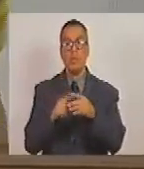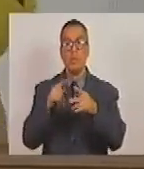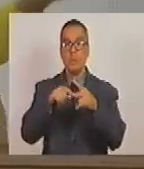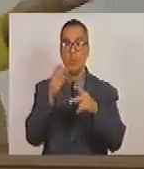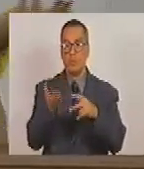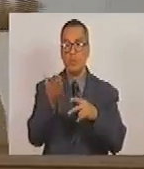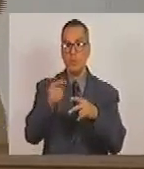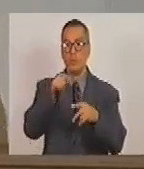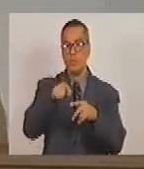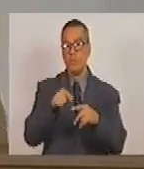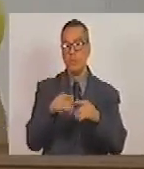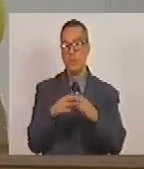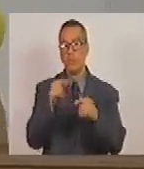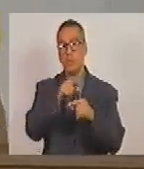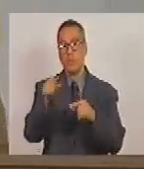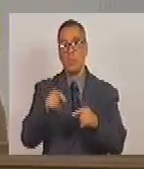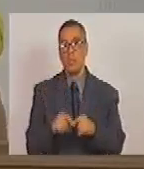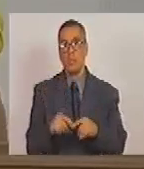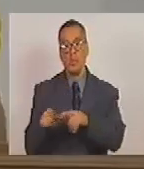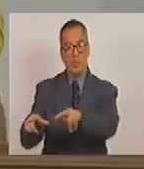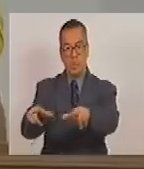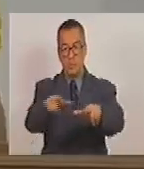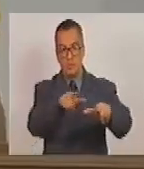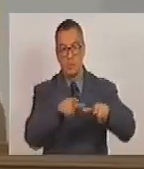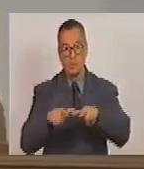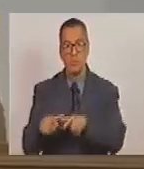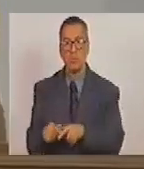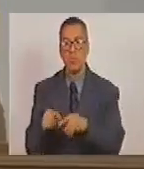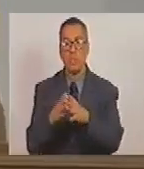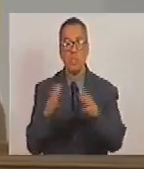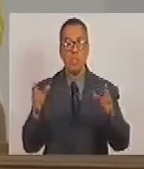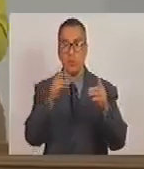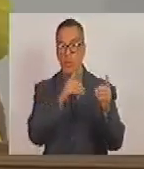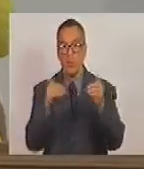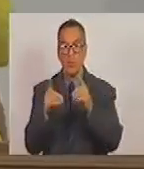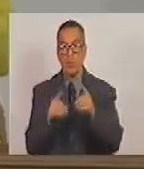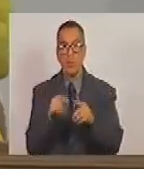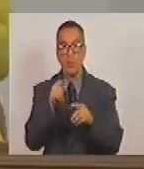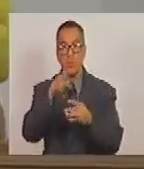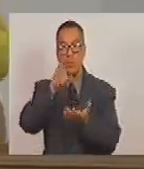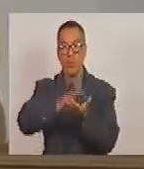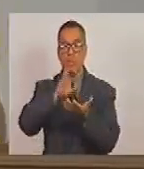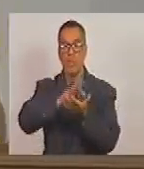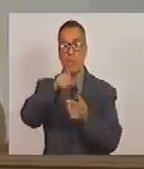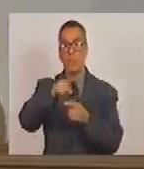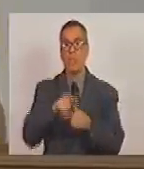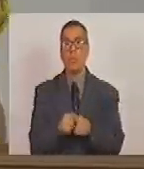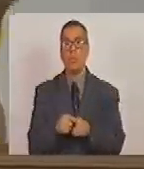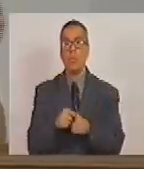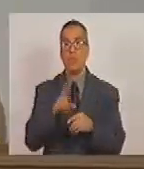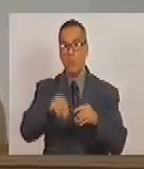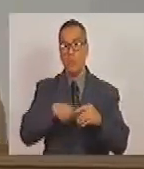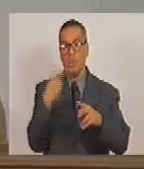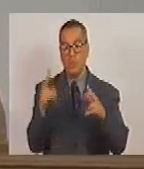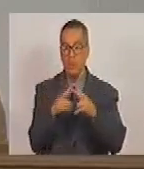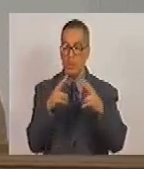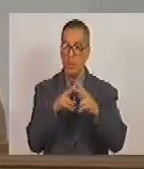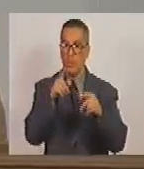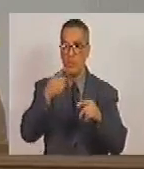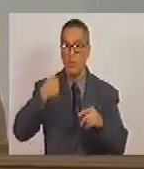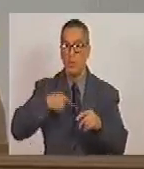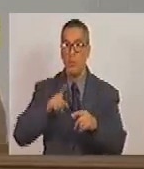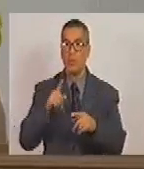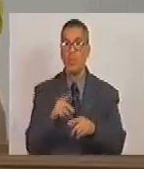y resaltamos todos y todas este espacio por los grandes debates que en el seno de este encuentro pudimos tener,